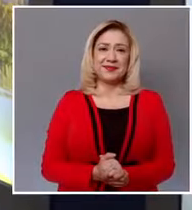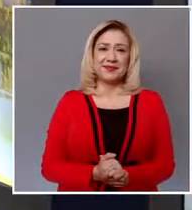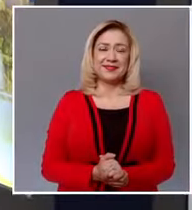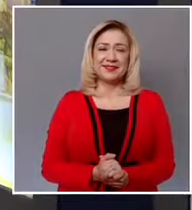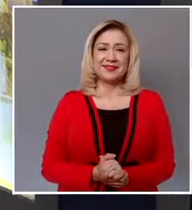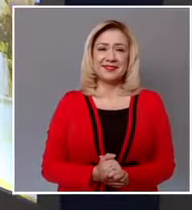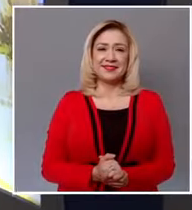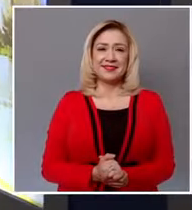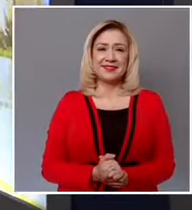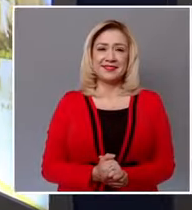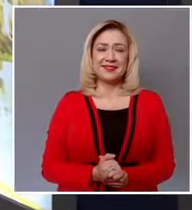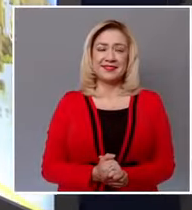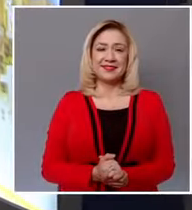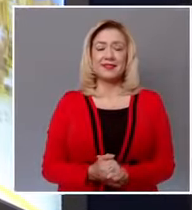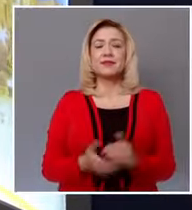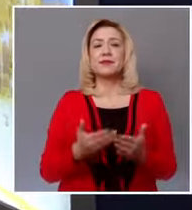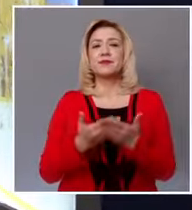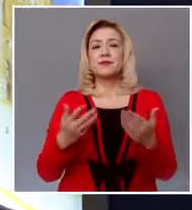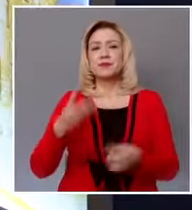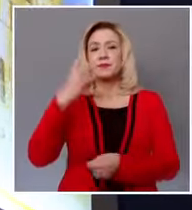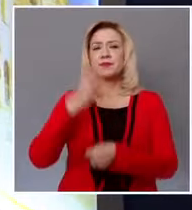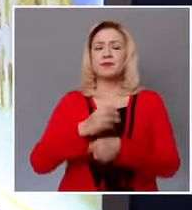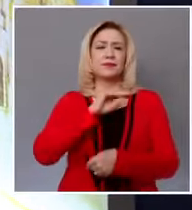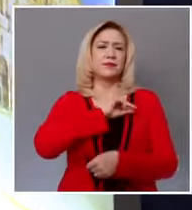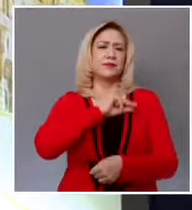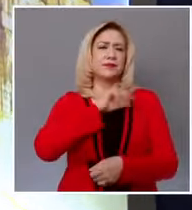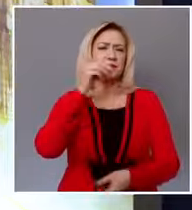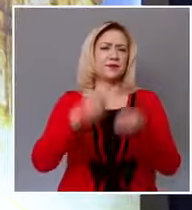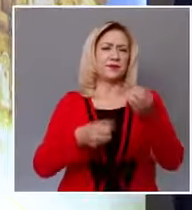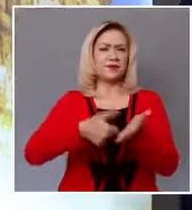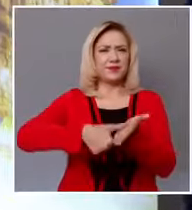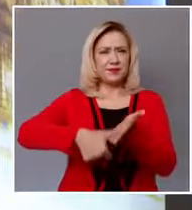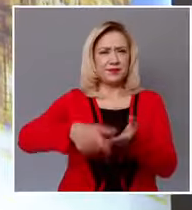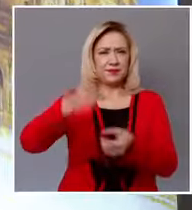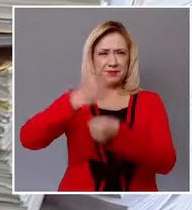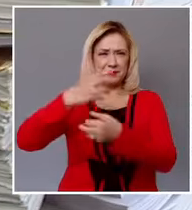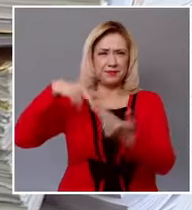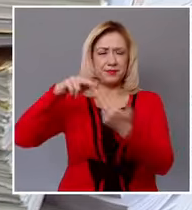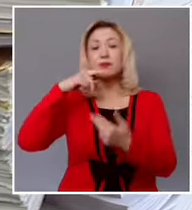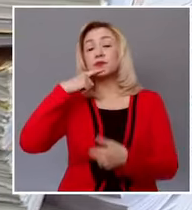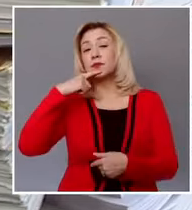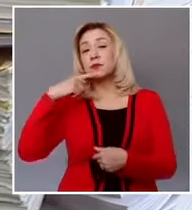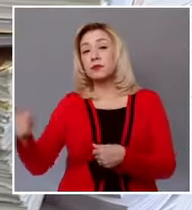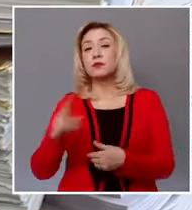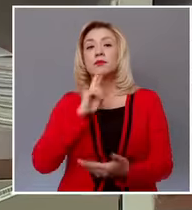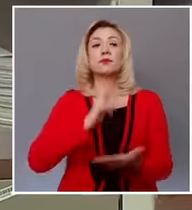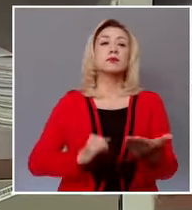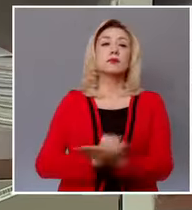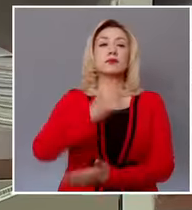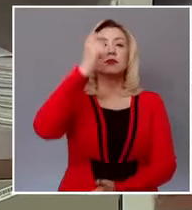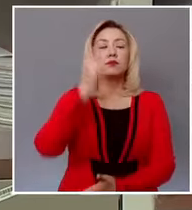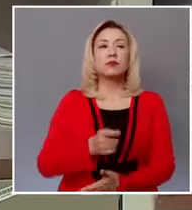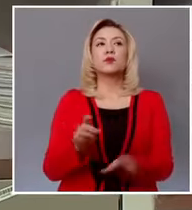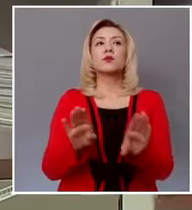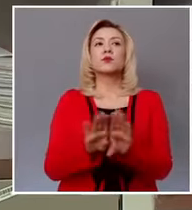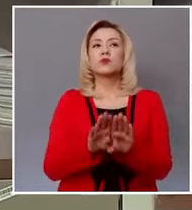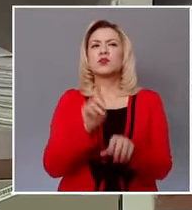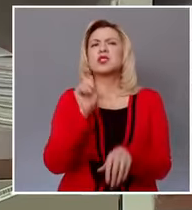Y el tercer tribunal colegiado en materia civil del primer circuito estableció que la resolución para determinar en qué casos